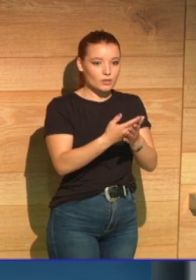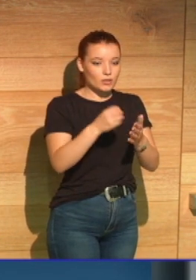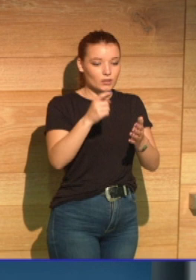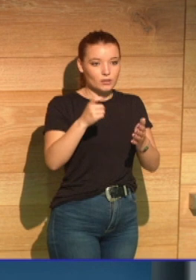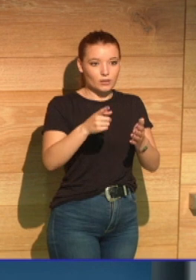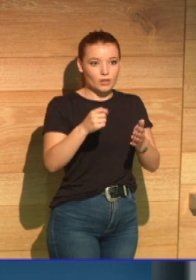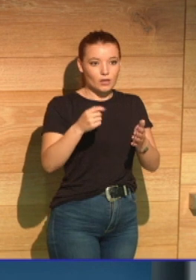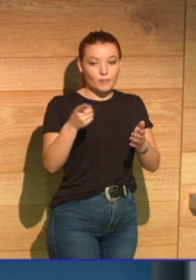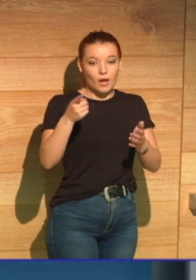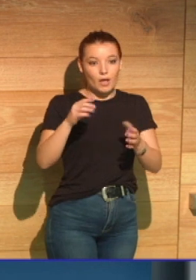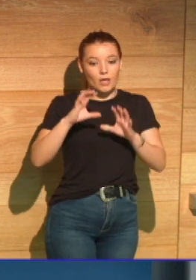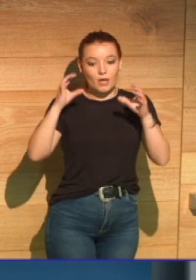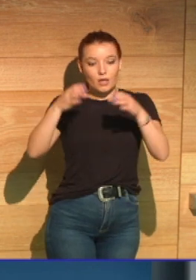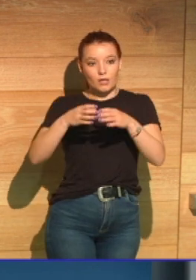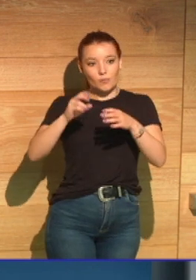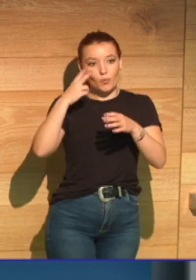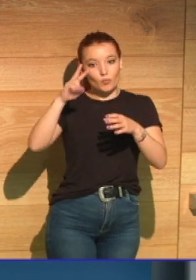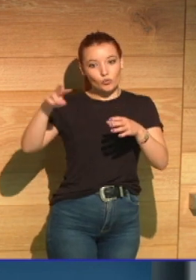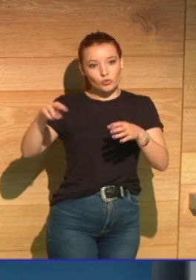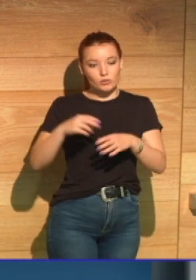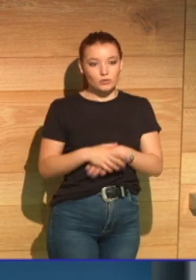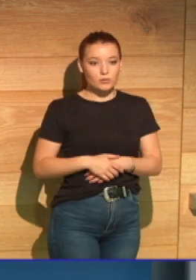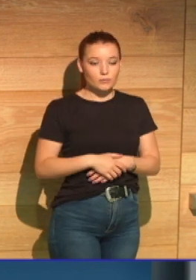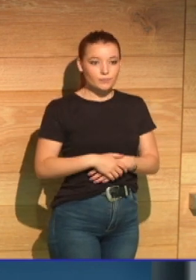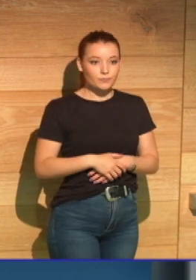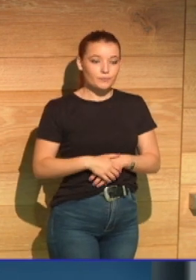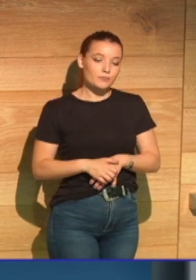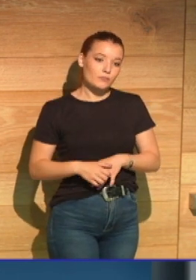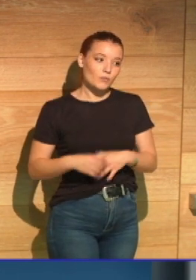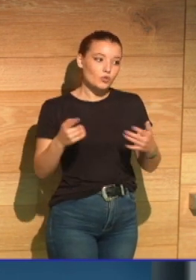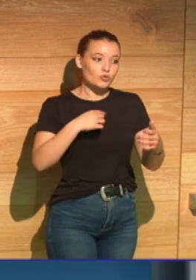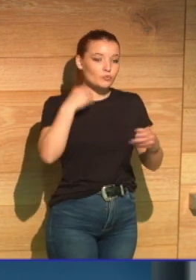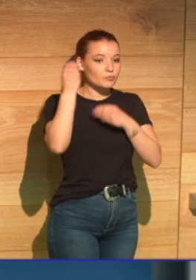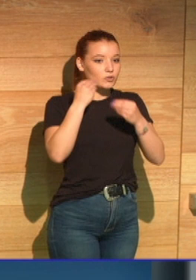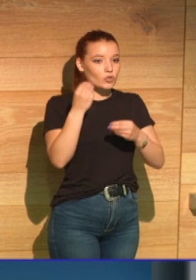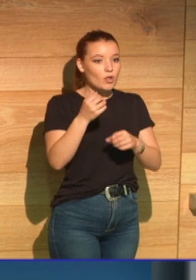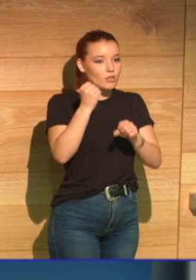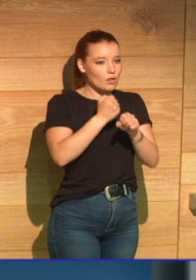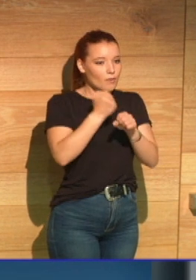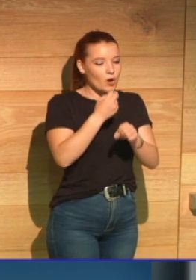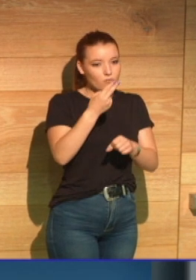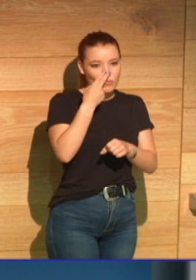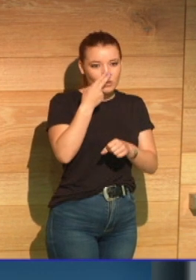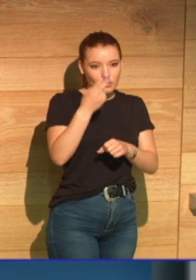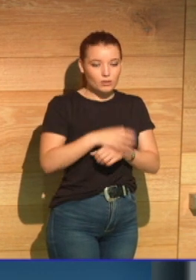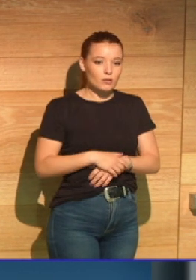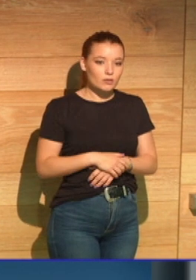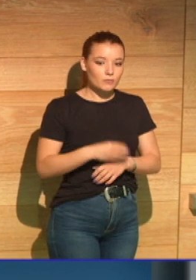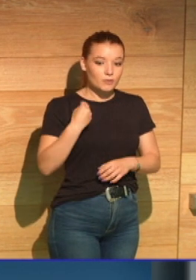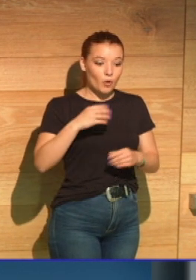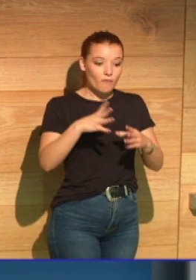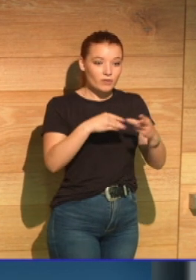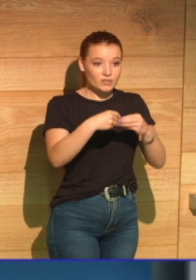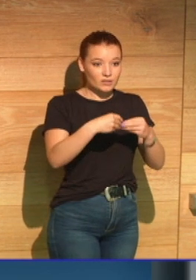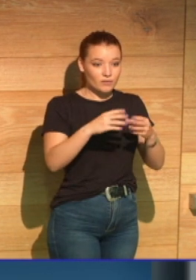el equipo del museo con el director Jonathan Hernández, y me parece muy interesante el trabajo de todo el equipo en esta flexibilidad de construir una idea